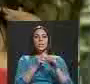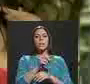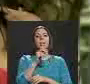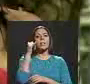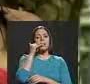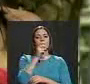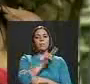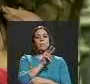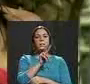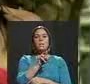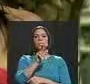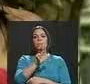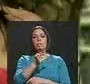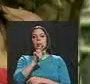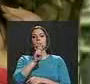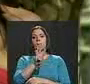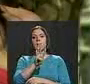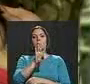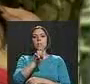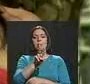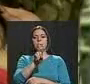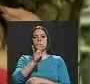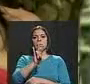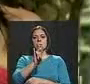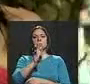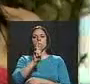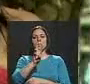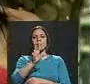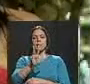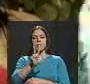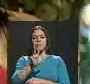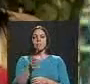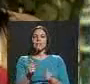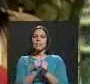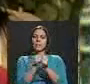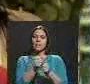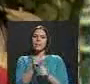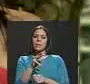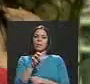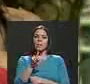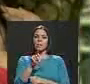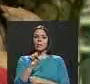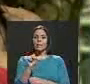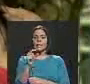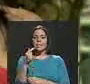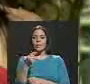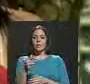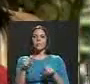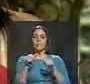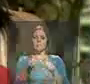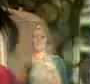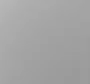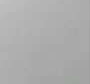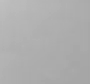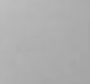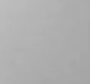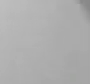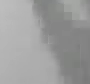teléfono 2234 2763 les acompañó Melisa Gómez continúen con más de